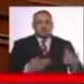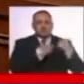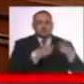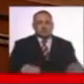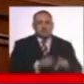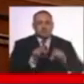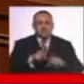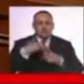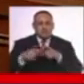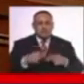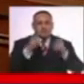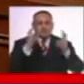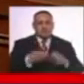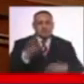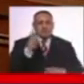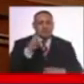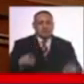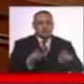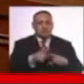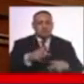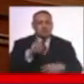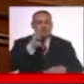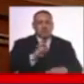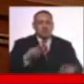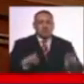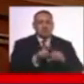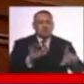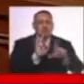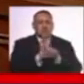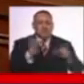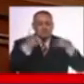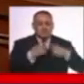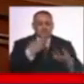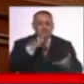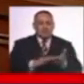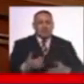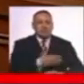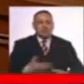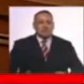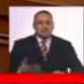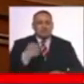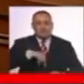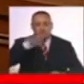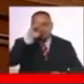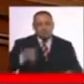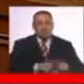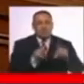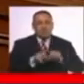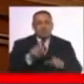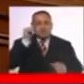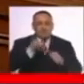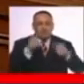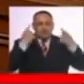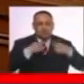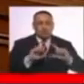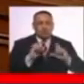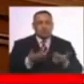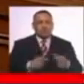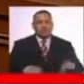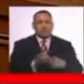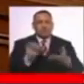por los actos delictivos o violatorios de la Constitución o de las leyes en que incurre el presidente de la República o que se acuerden en consejo,